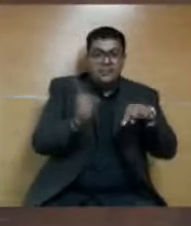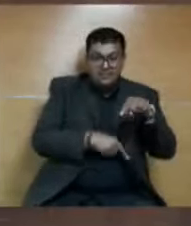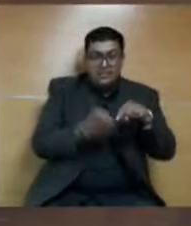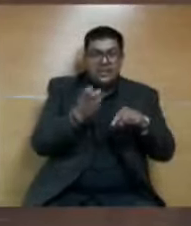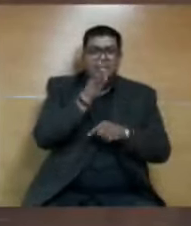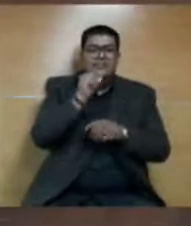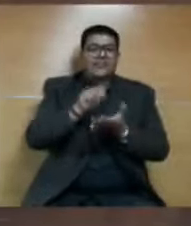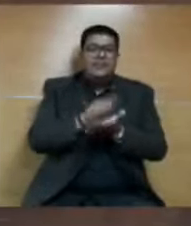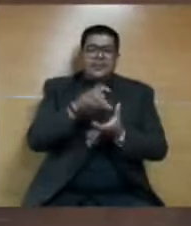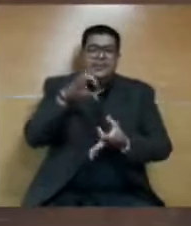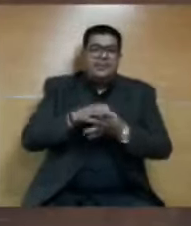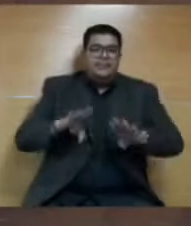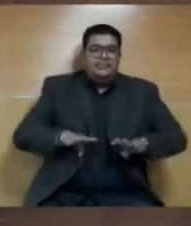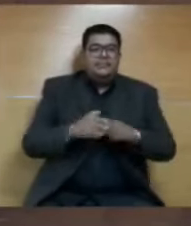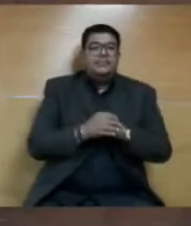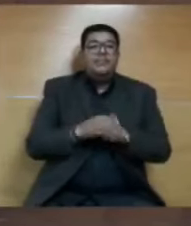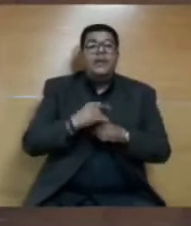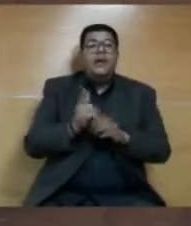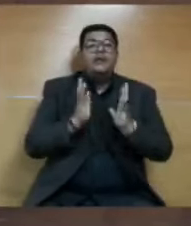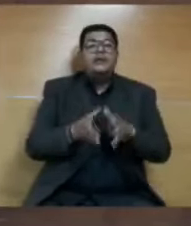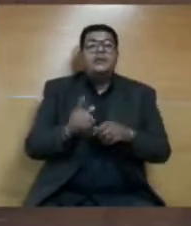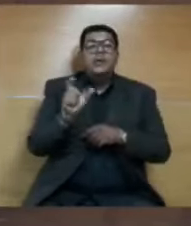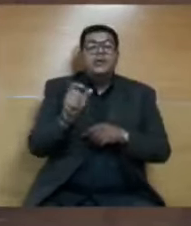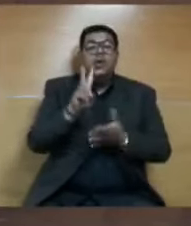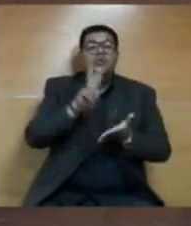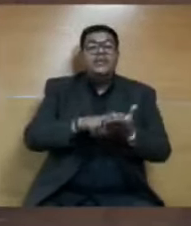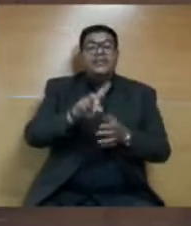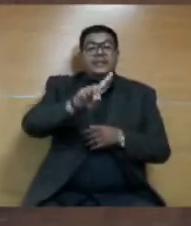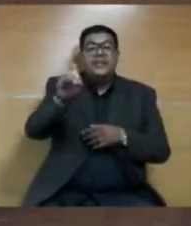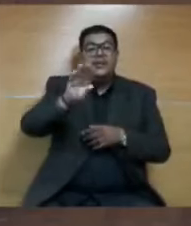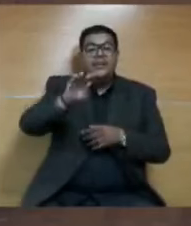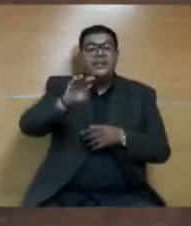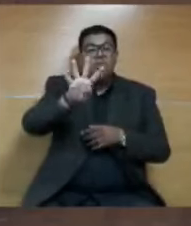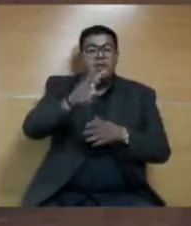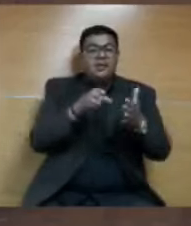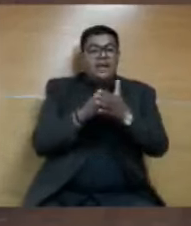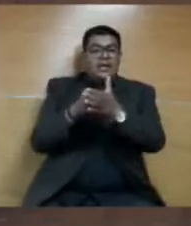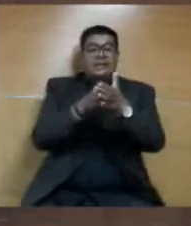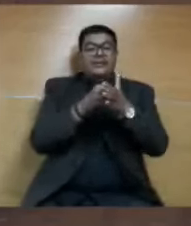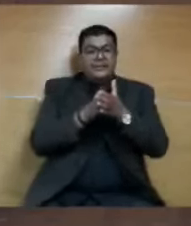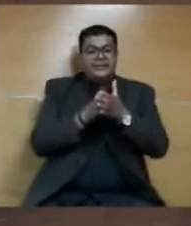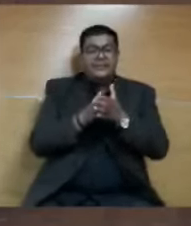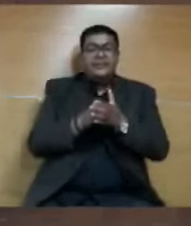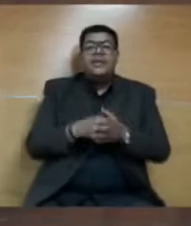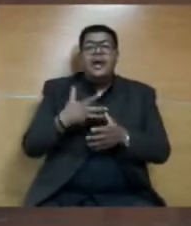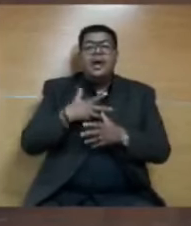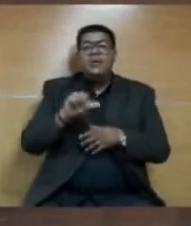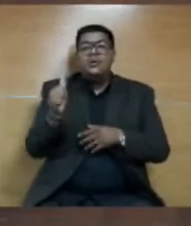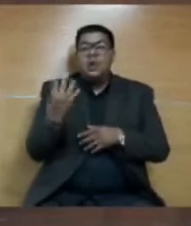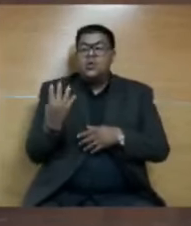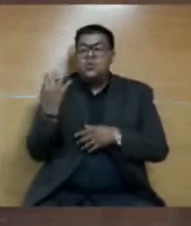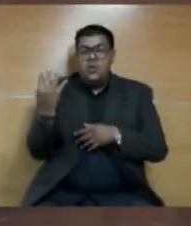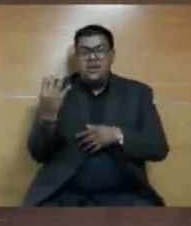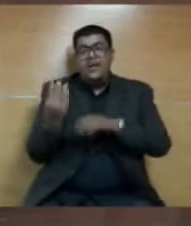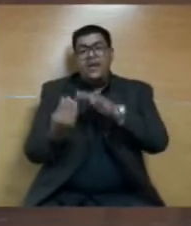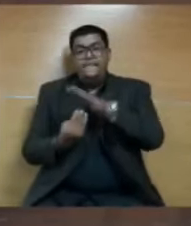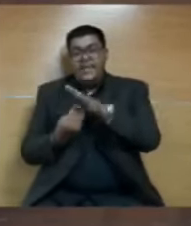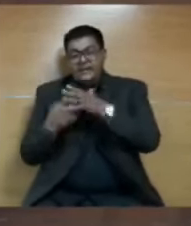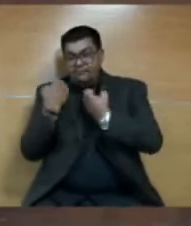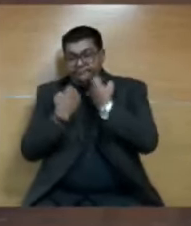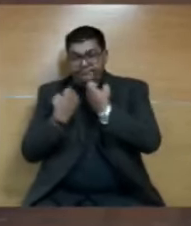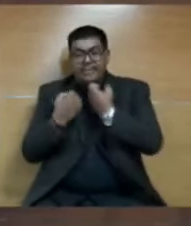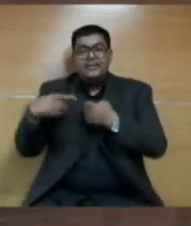como inoperante, toda vez que fueron en total 2.194 casillas, de las cuales 4 correspondían a las mesas de escrutinio